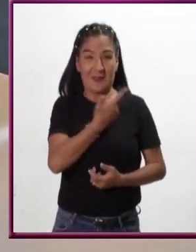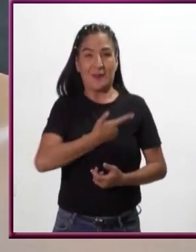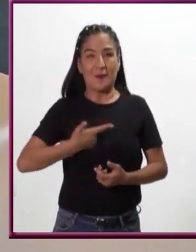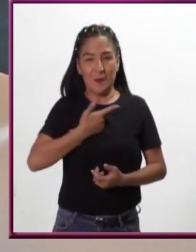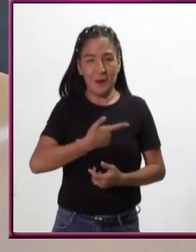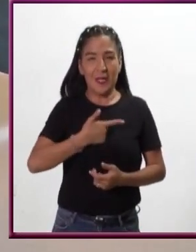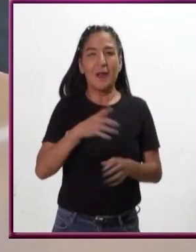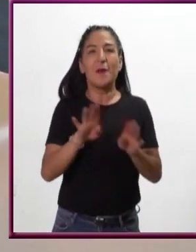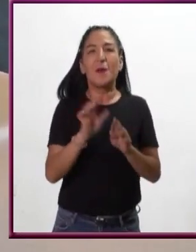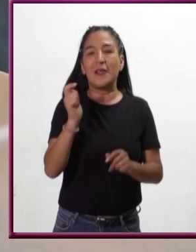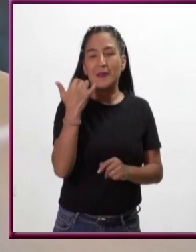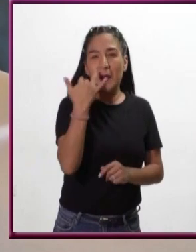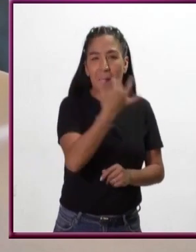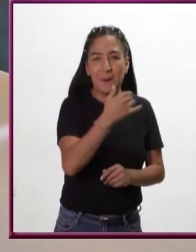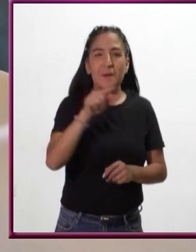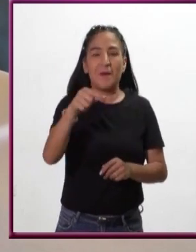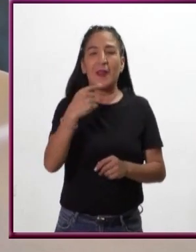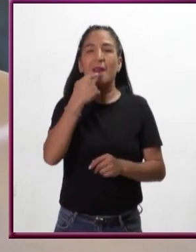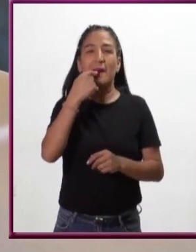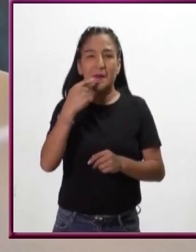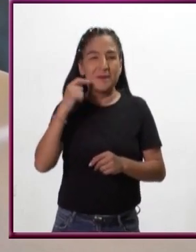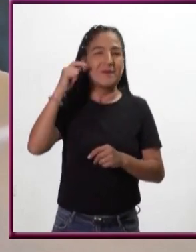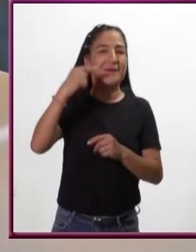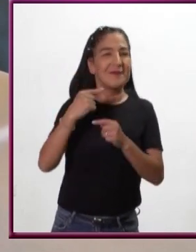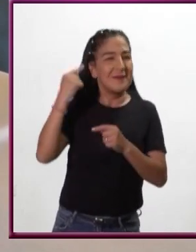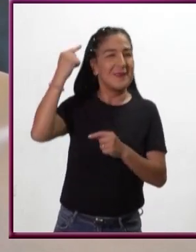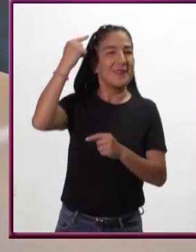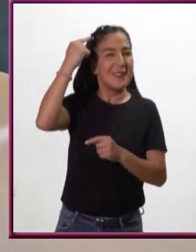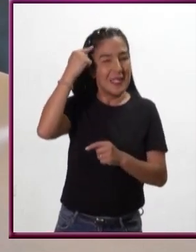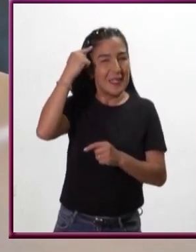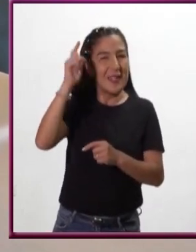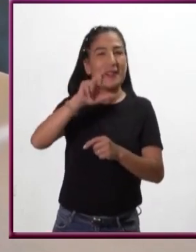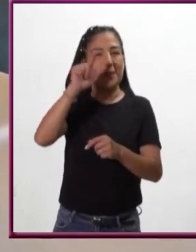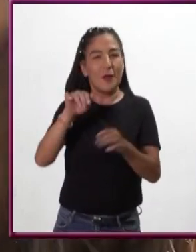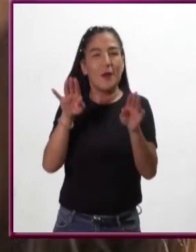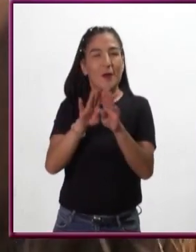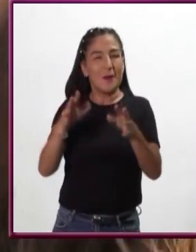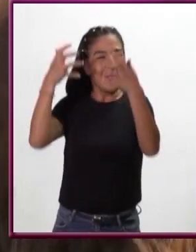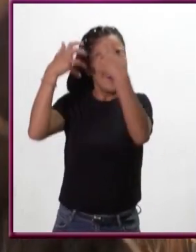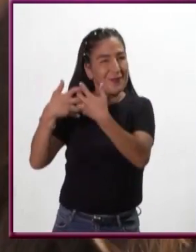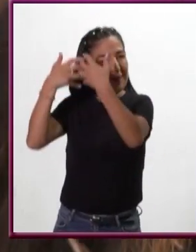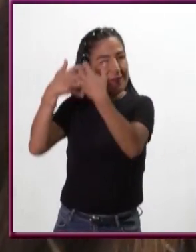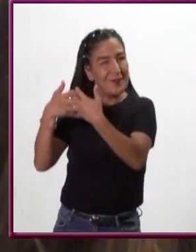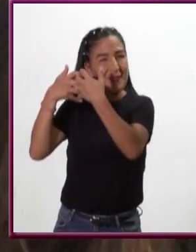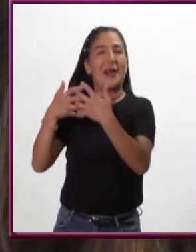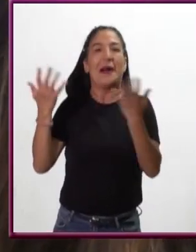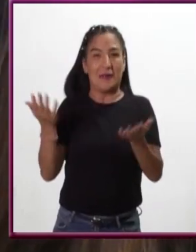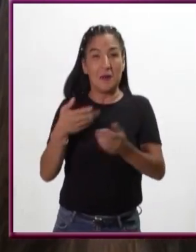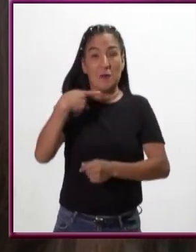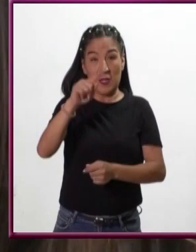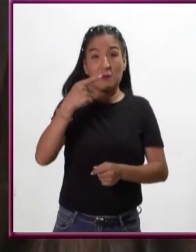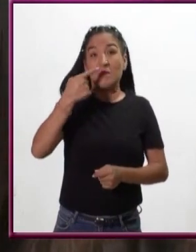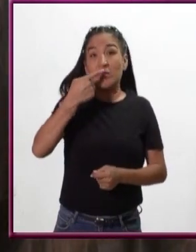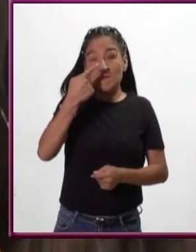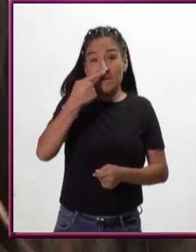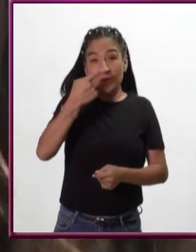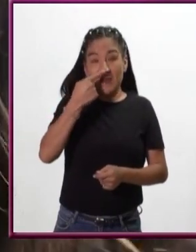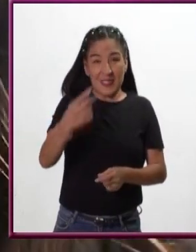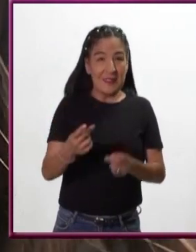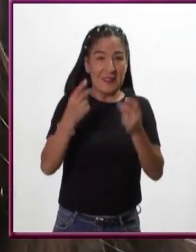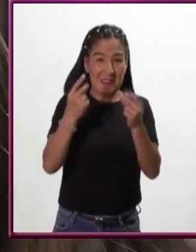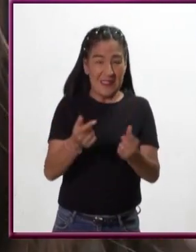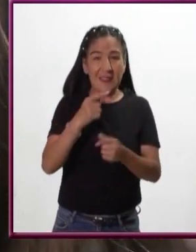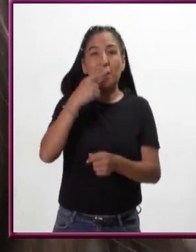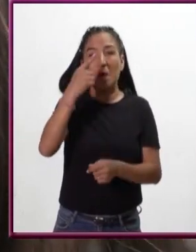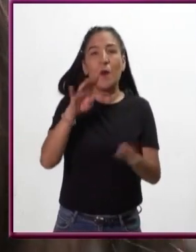gusto, pasa todavía por diversas estructuras, después llega a la corteza y se procesa, ¿no? Pero el olfato del